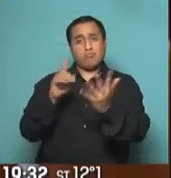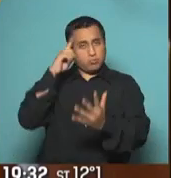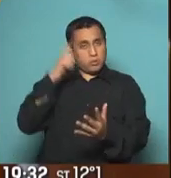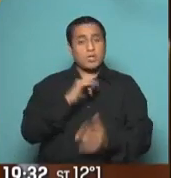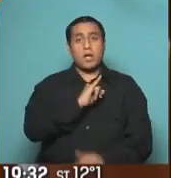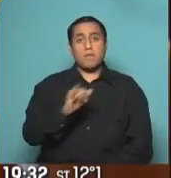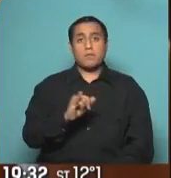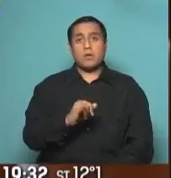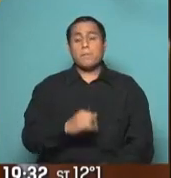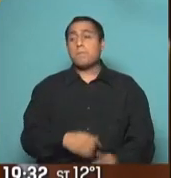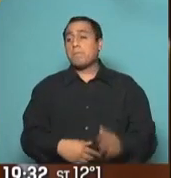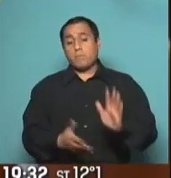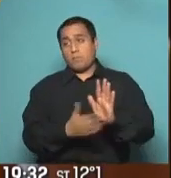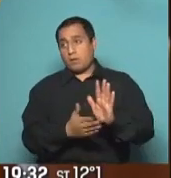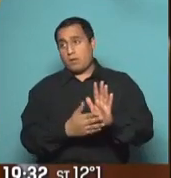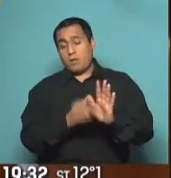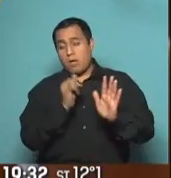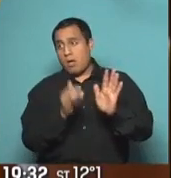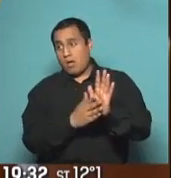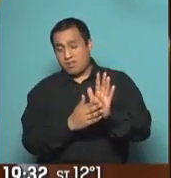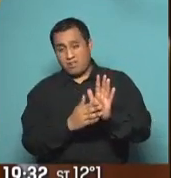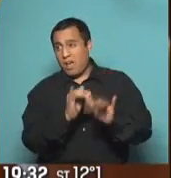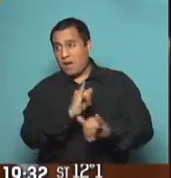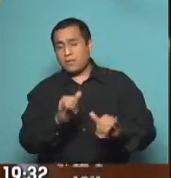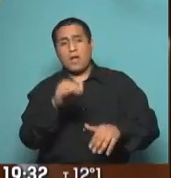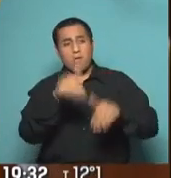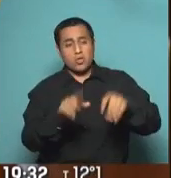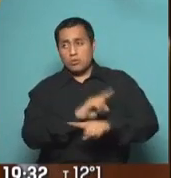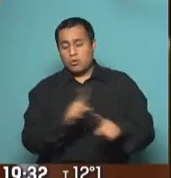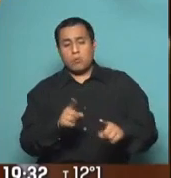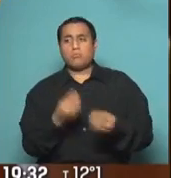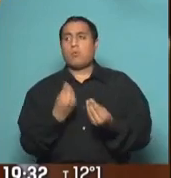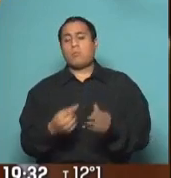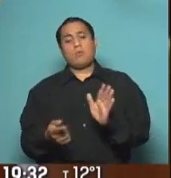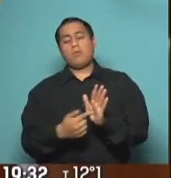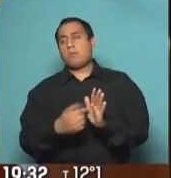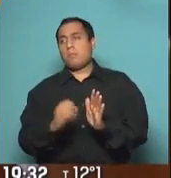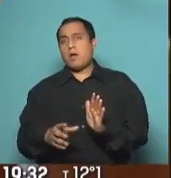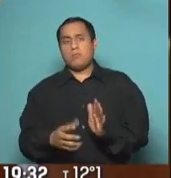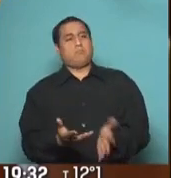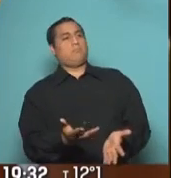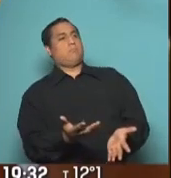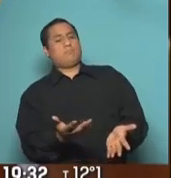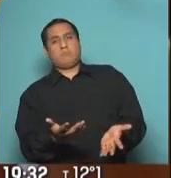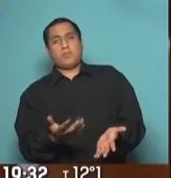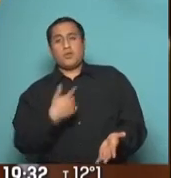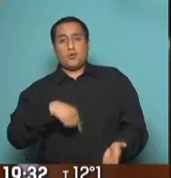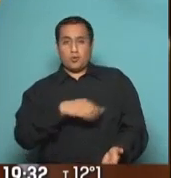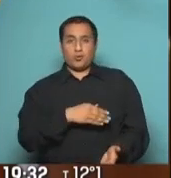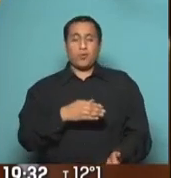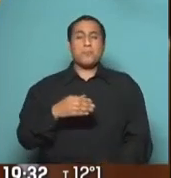causa declara inconstitucional nosotros a esto hicimos un pedido al comité nacional de la unión cívica radical